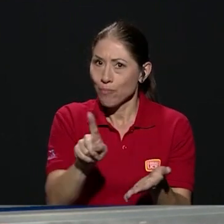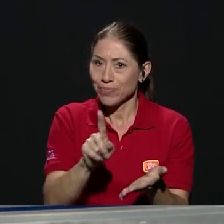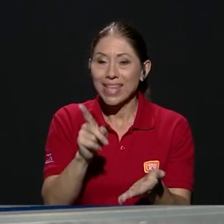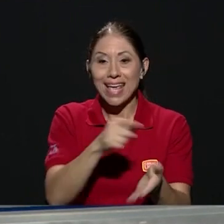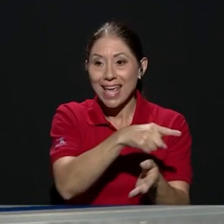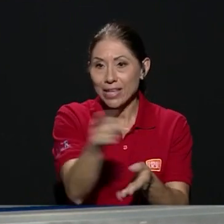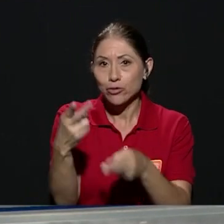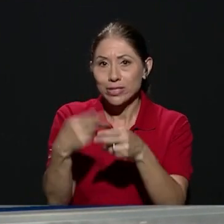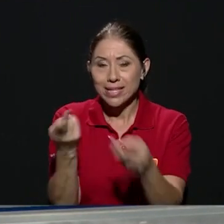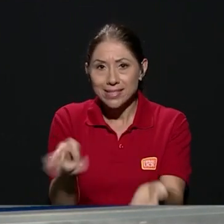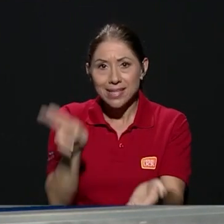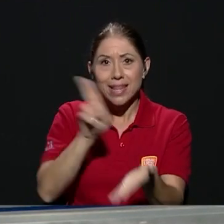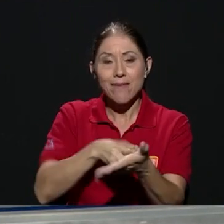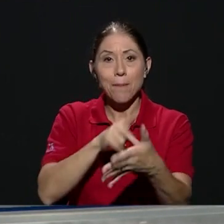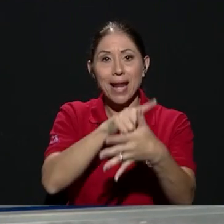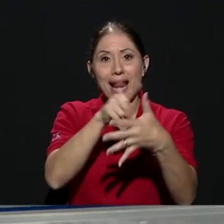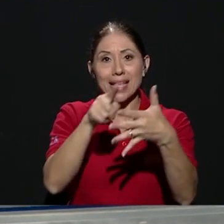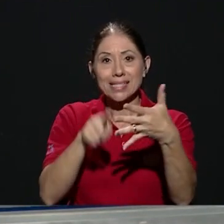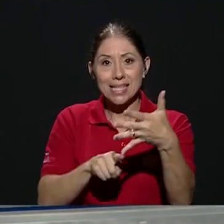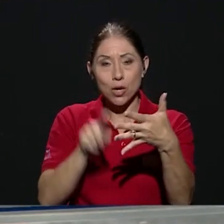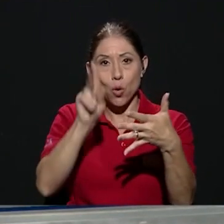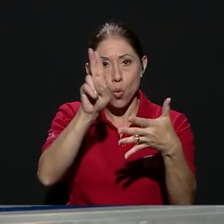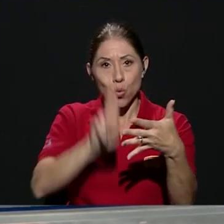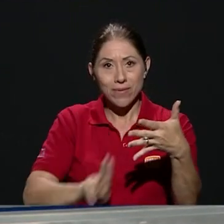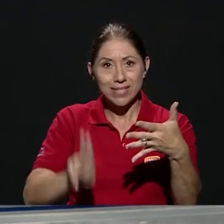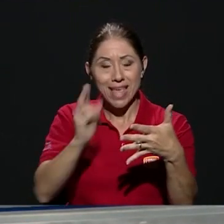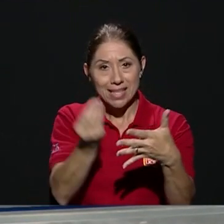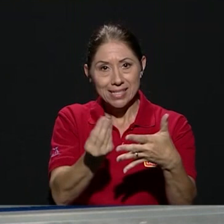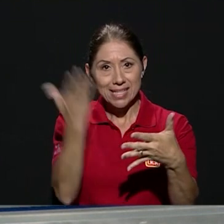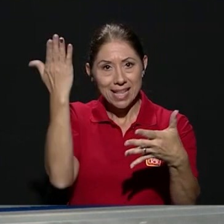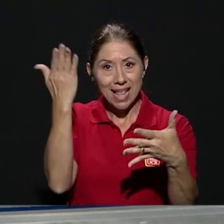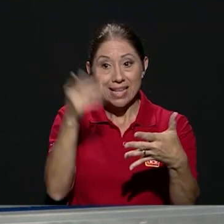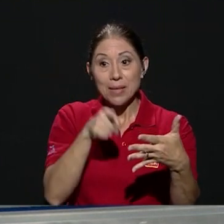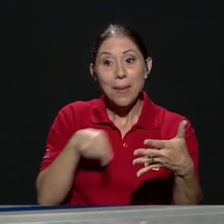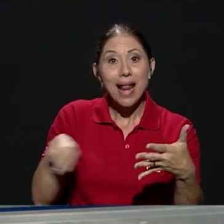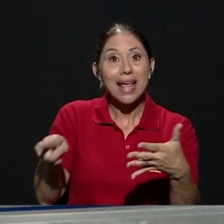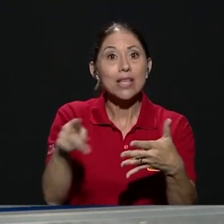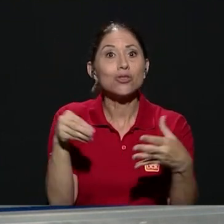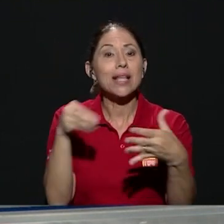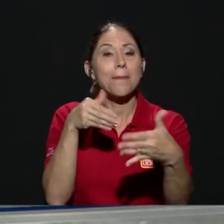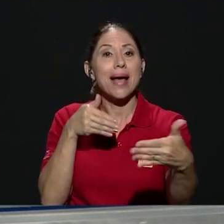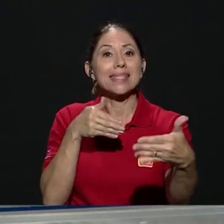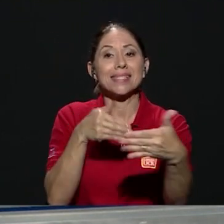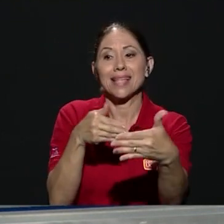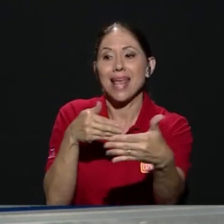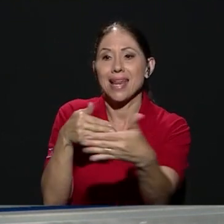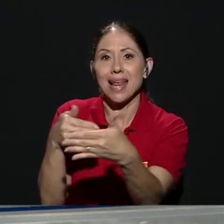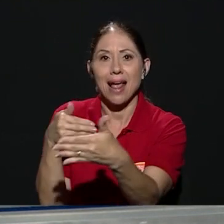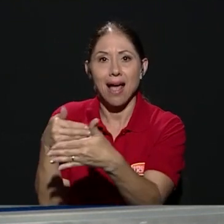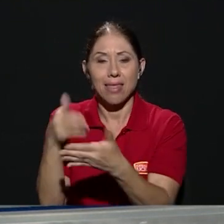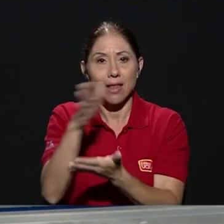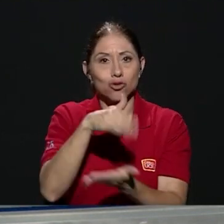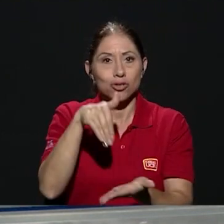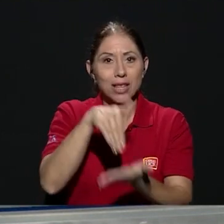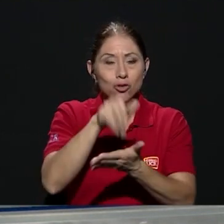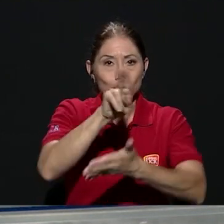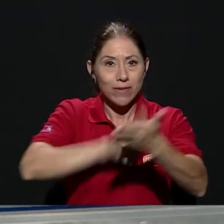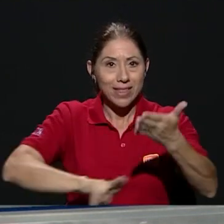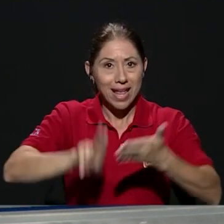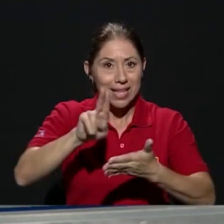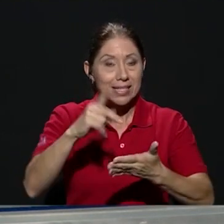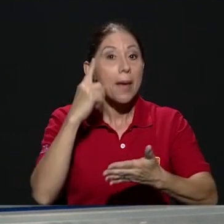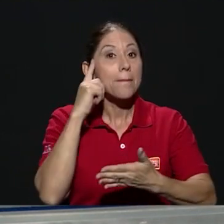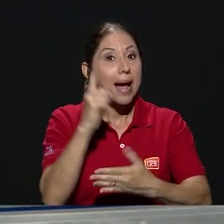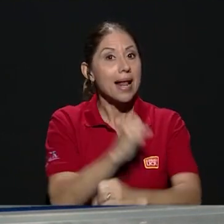5 universidades estatales para que estén más cerca de los centros universitarios que nos permite un aseguramiento